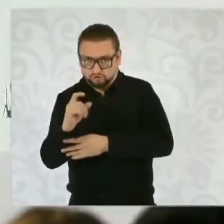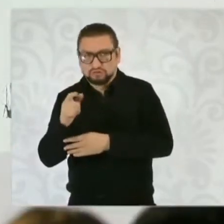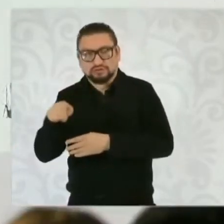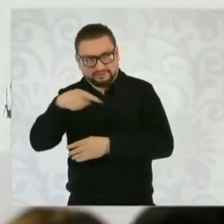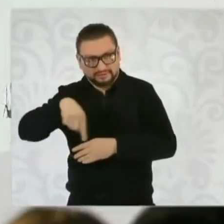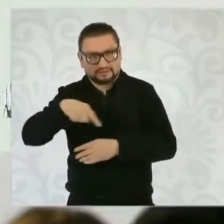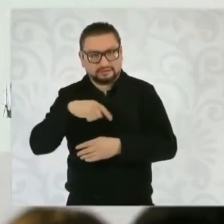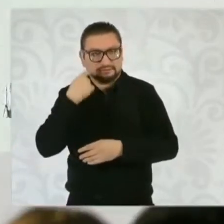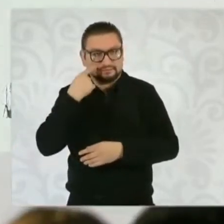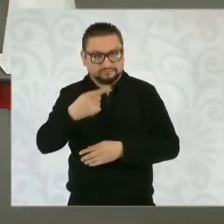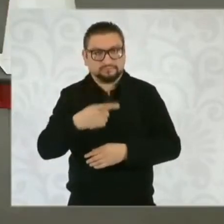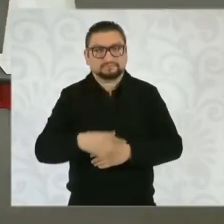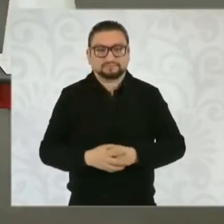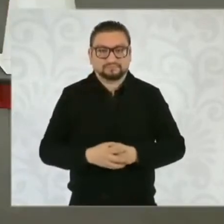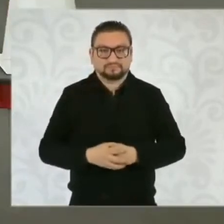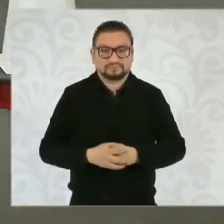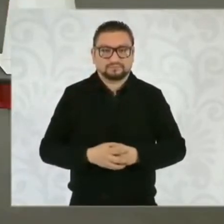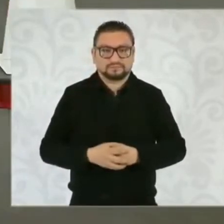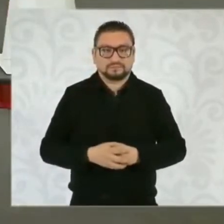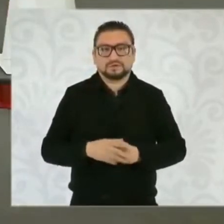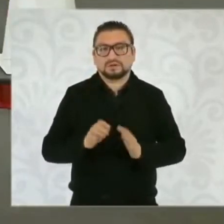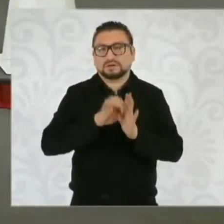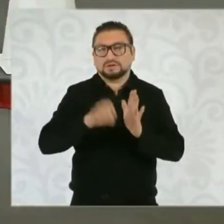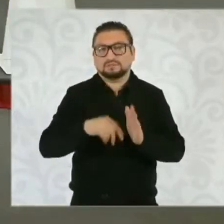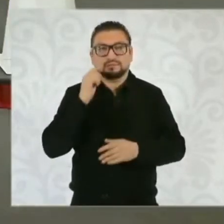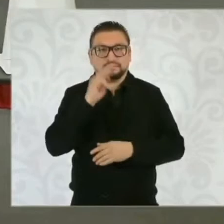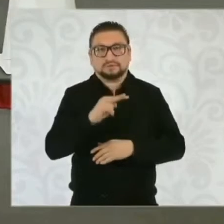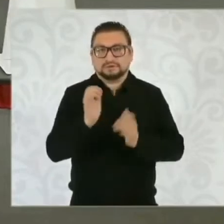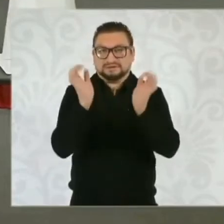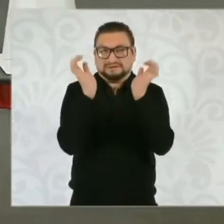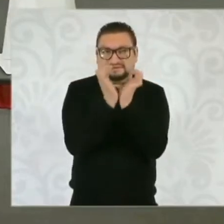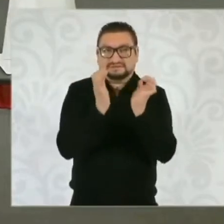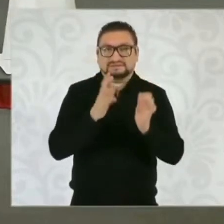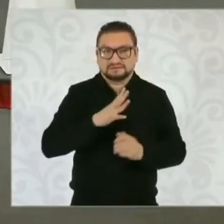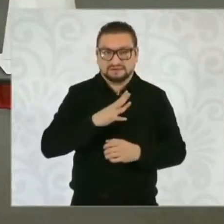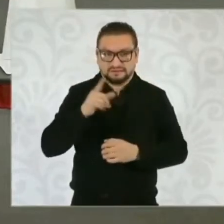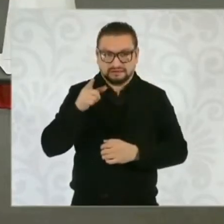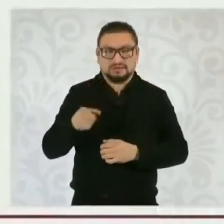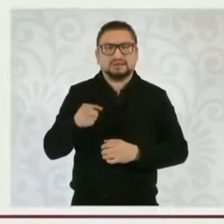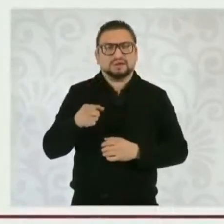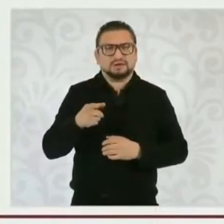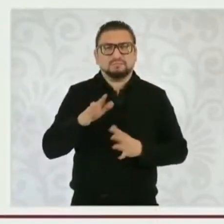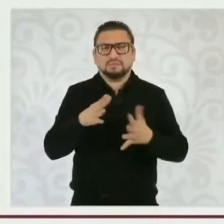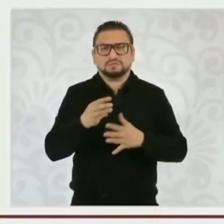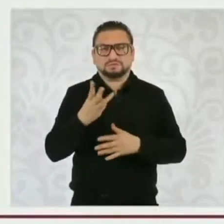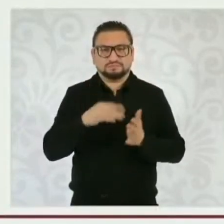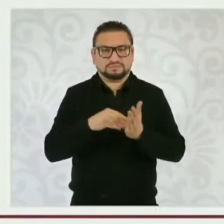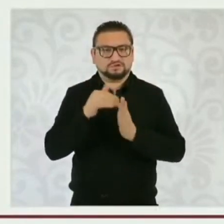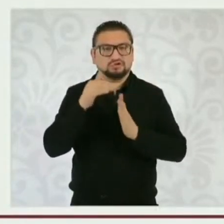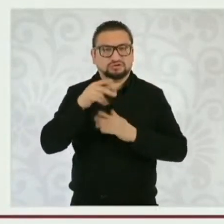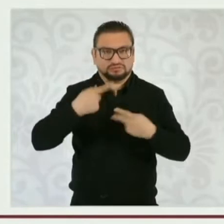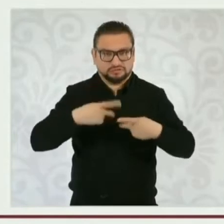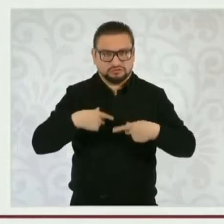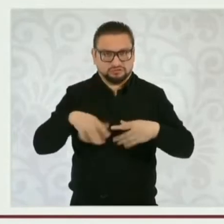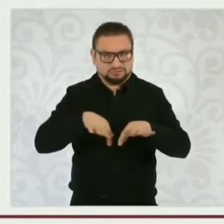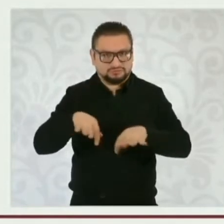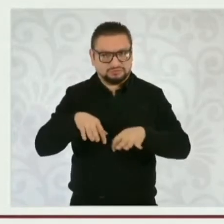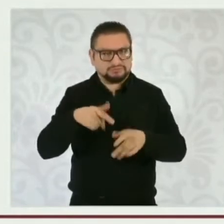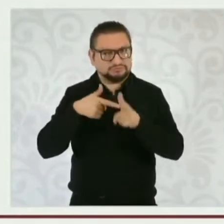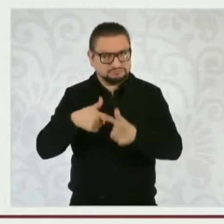Adelante, quiero mostrar. El ISSSTE cuenta con poco más de 3 millones de afiliados en